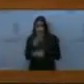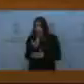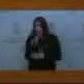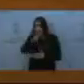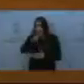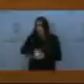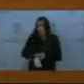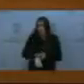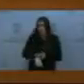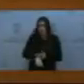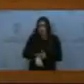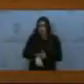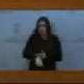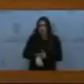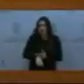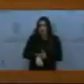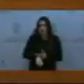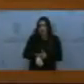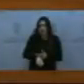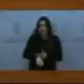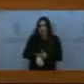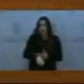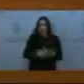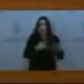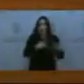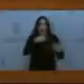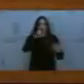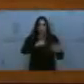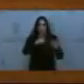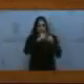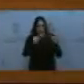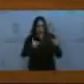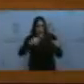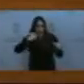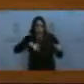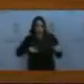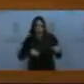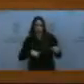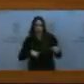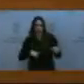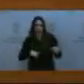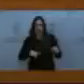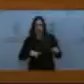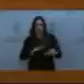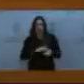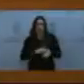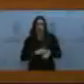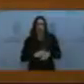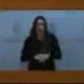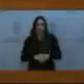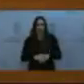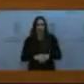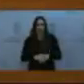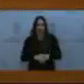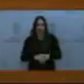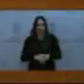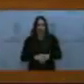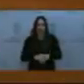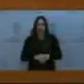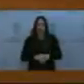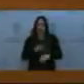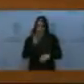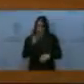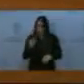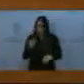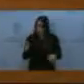la polilla ya esté en un centro de Asturias? ¿Por qué? Sí, claro, claro que